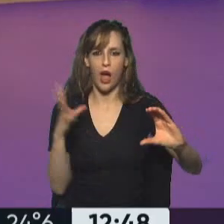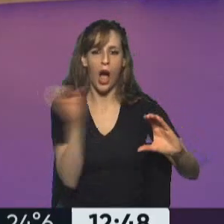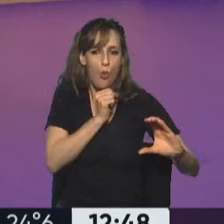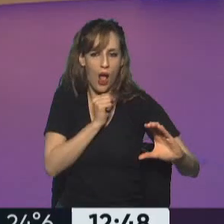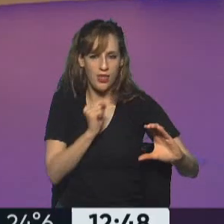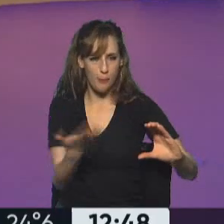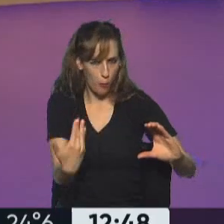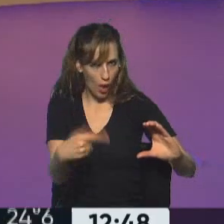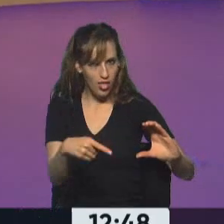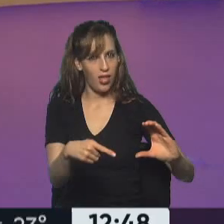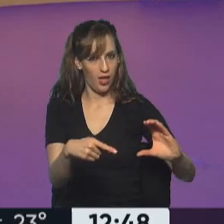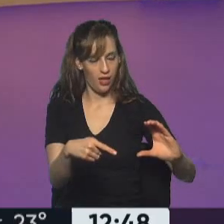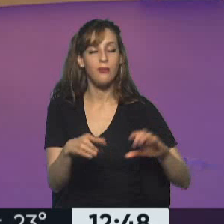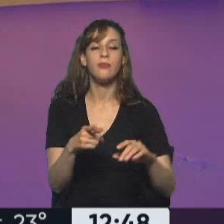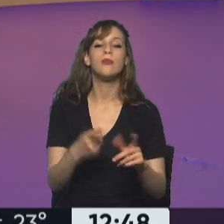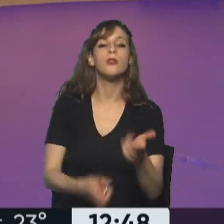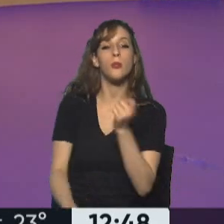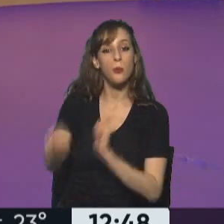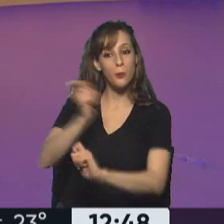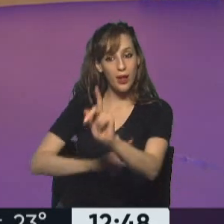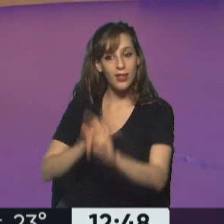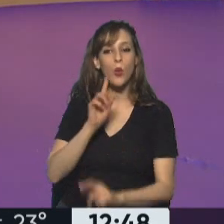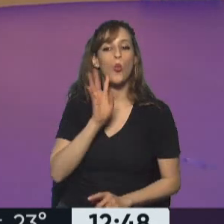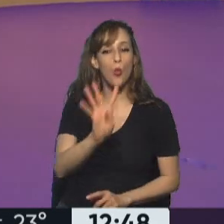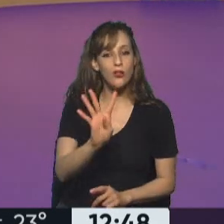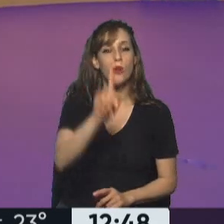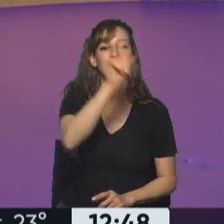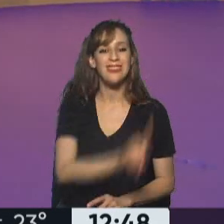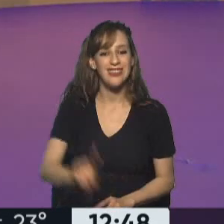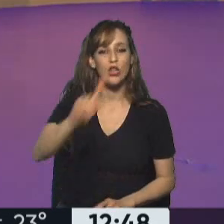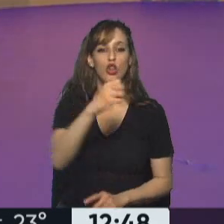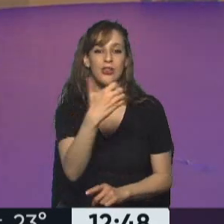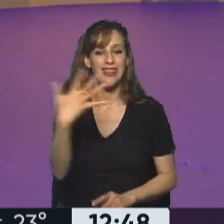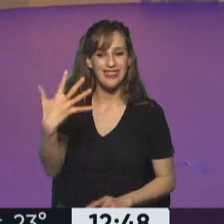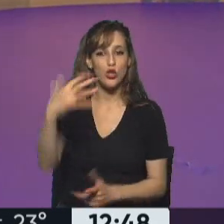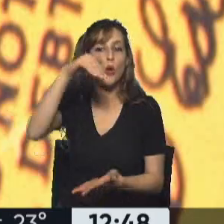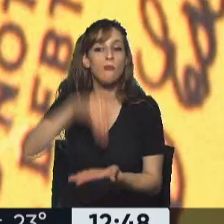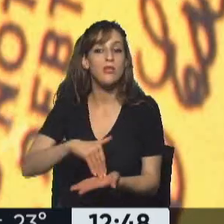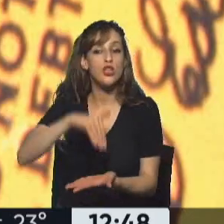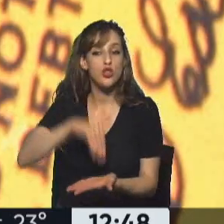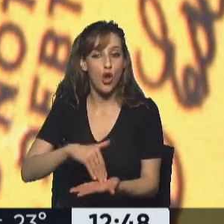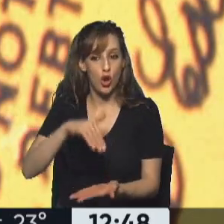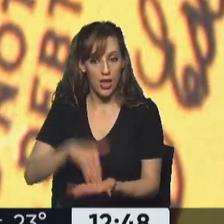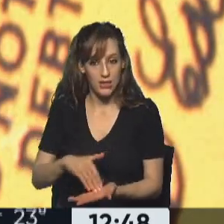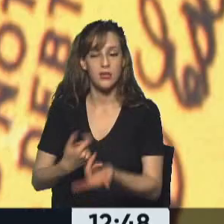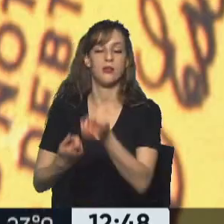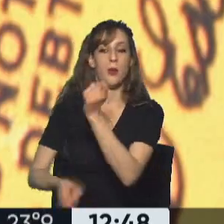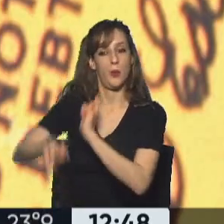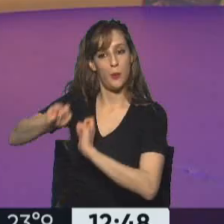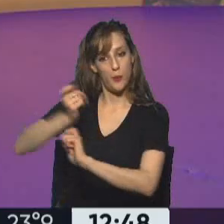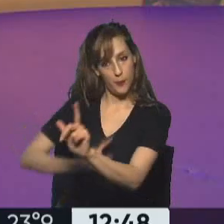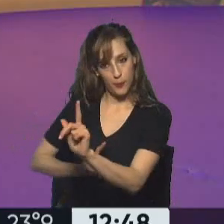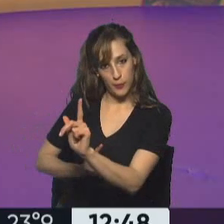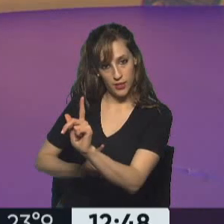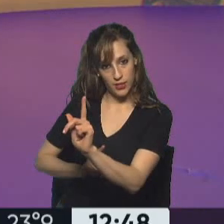4100 perdón se vendieron 4 mil 165 millones es decir compras netas negativas en realidad ventas